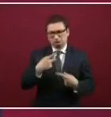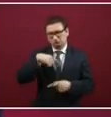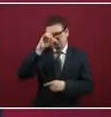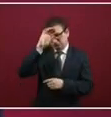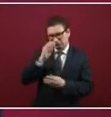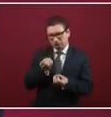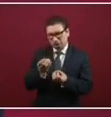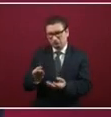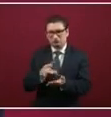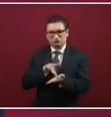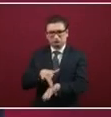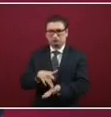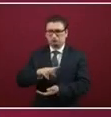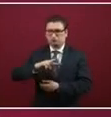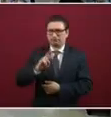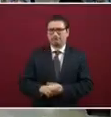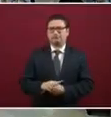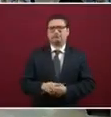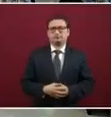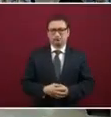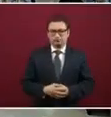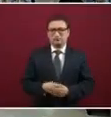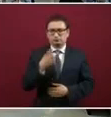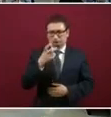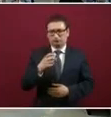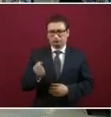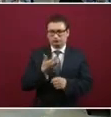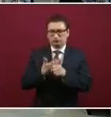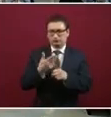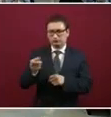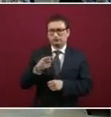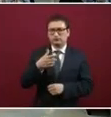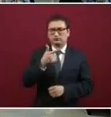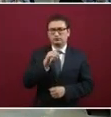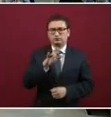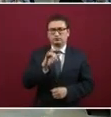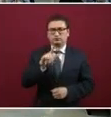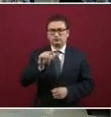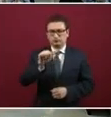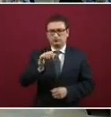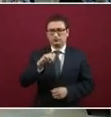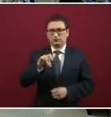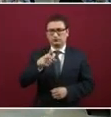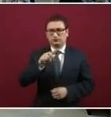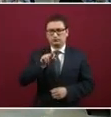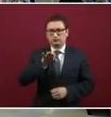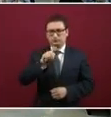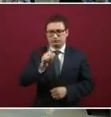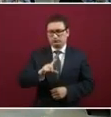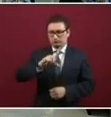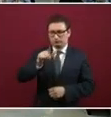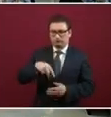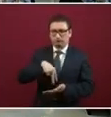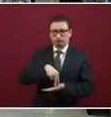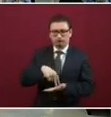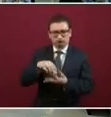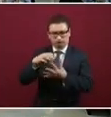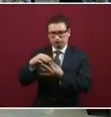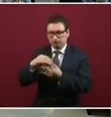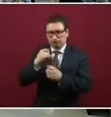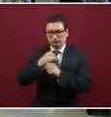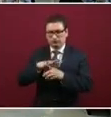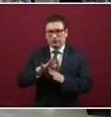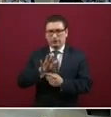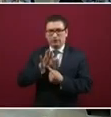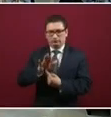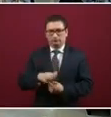apoyo realmente. Entonces, le voy a pedir a Graciela Márquez que les informe sobre el fondo minero.